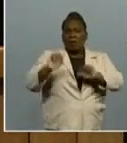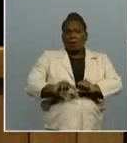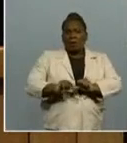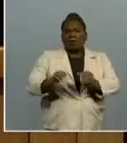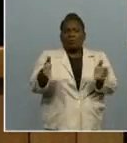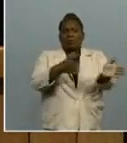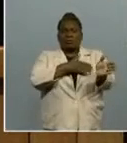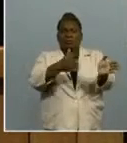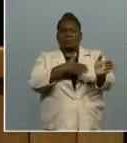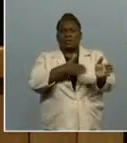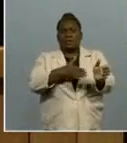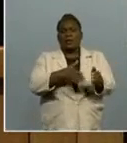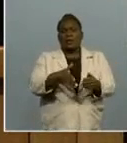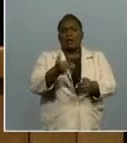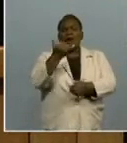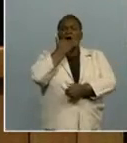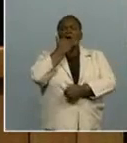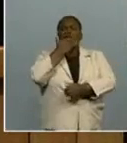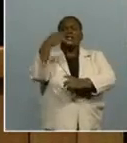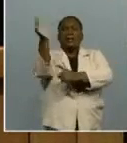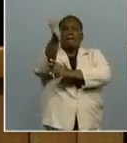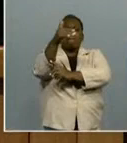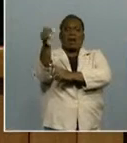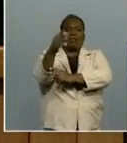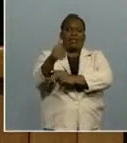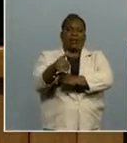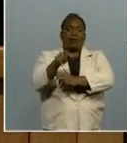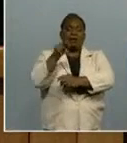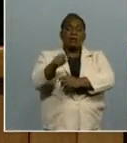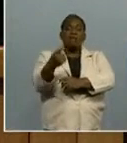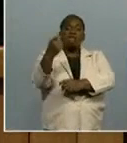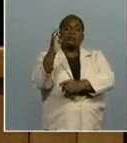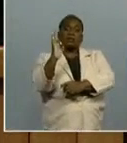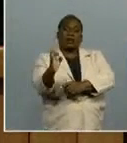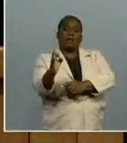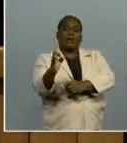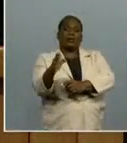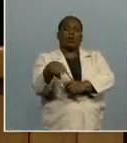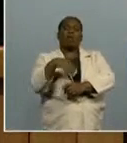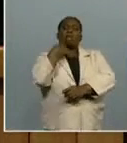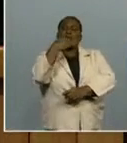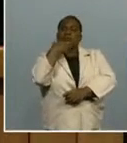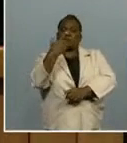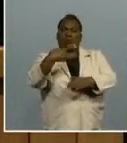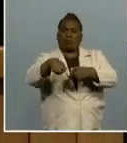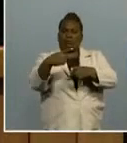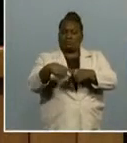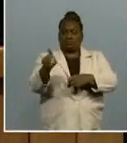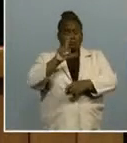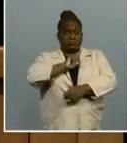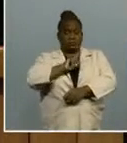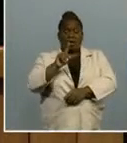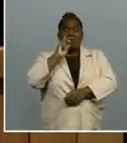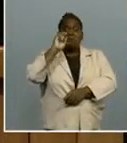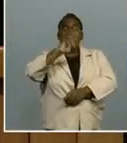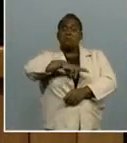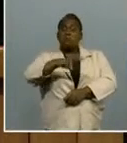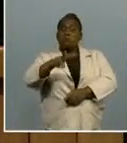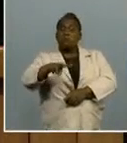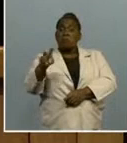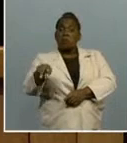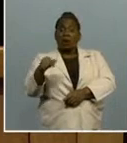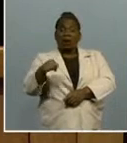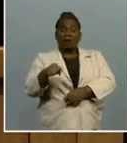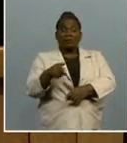desacato mansilla en la bandera e insulten a las autoridades no ignoramos que buscan desesperadamente ser